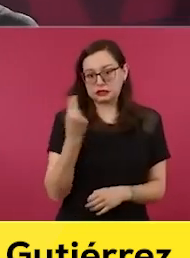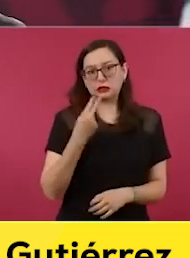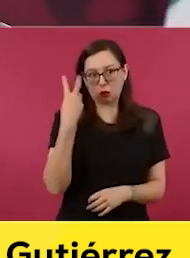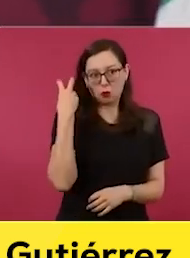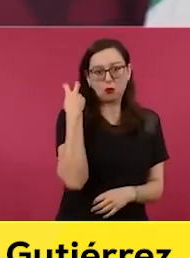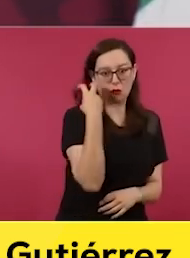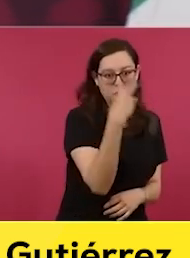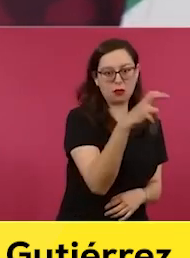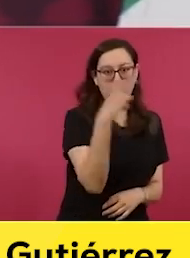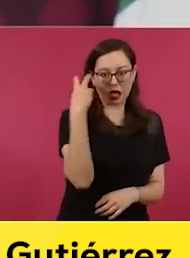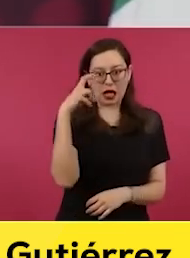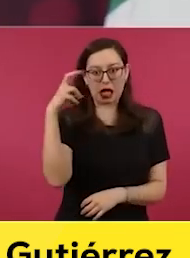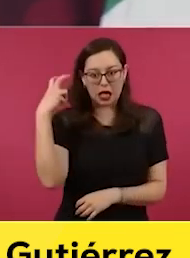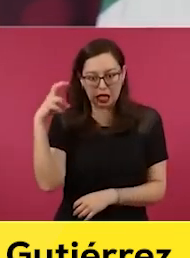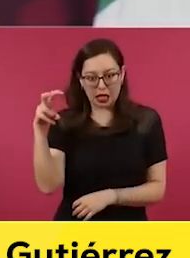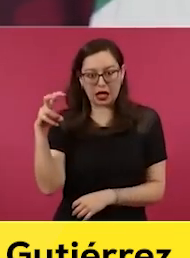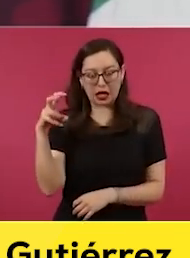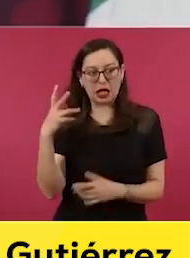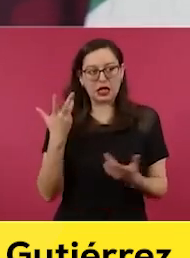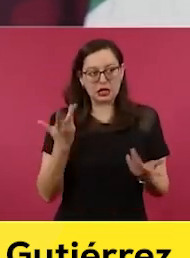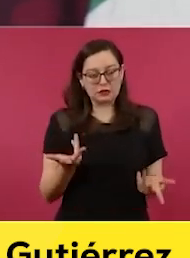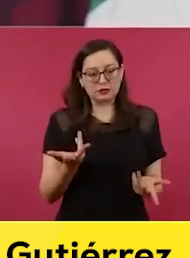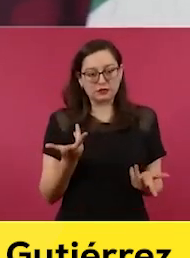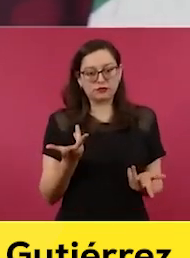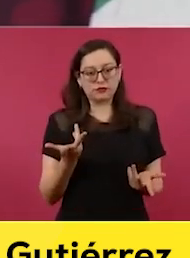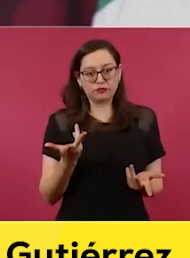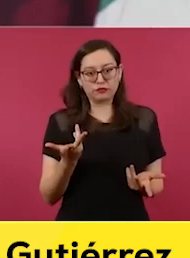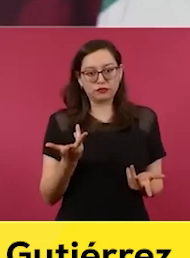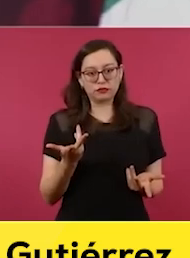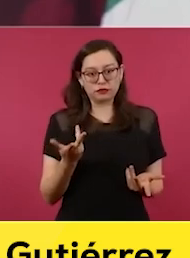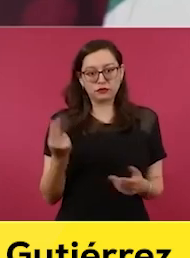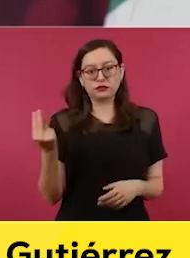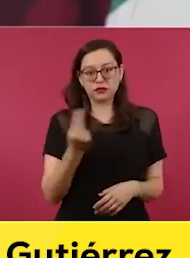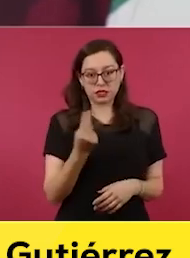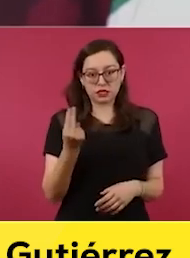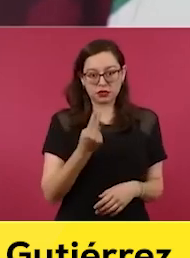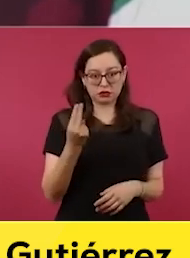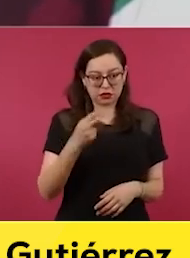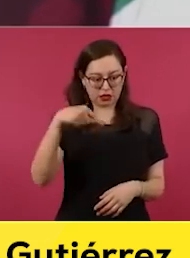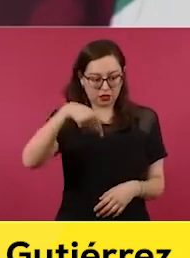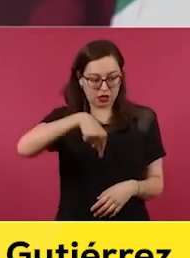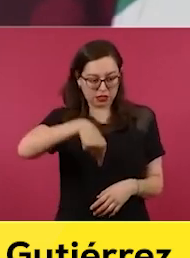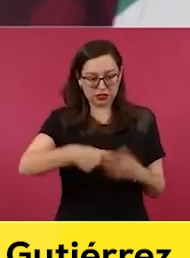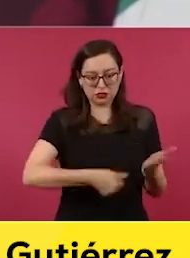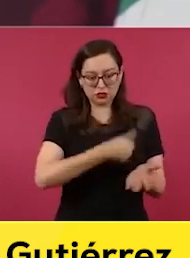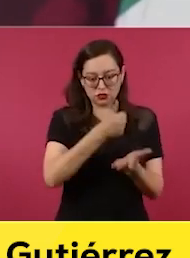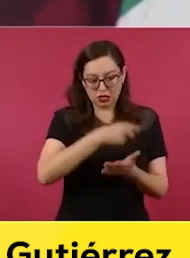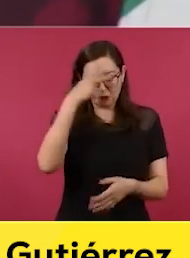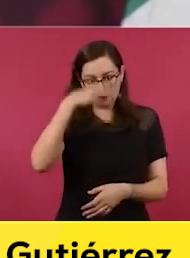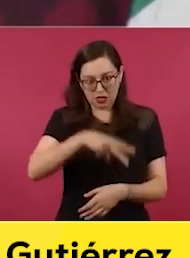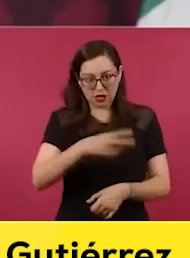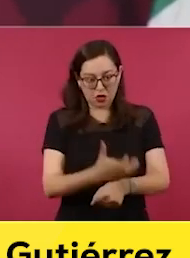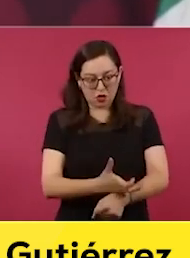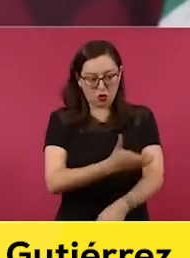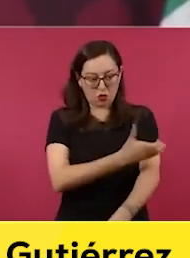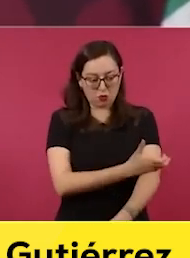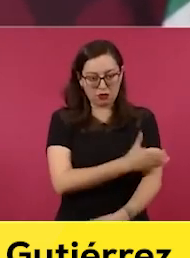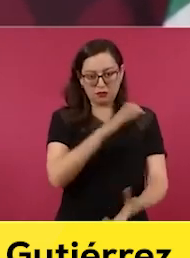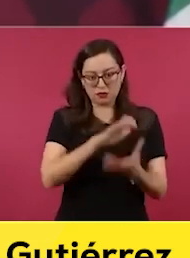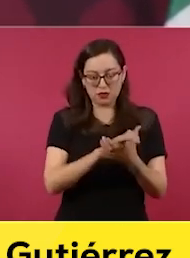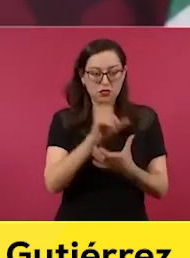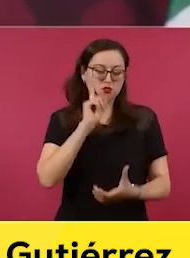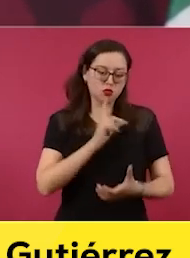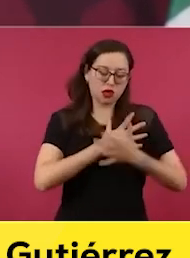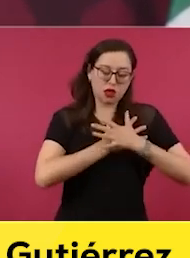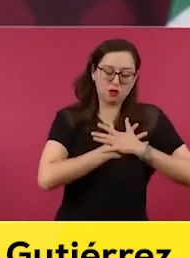va a viajar en aviones comerciales, dice, porque no quiere ir a los aeropuertos, dice que va a estar finalmente encerrado en su rancho,